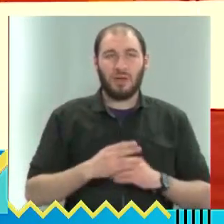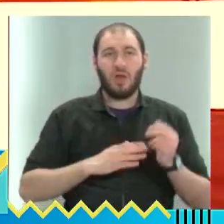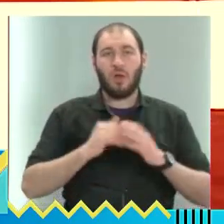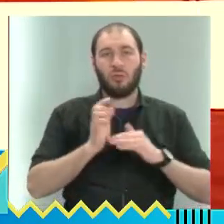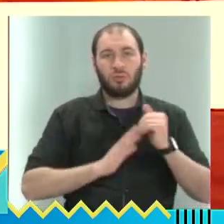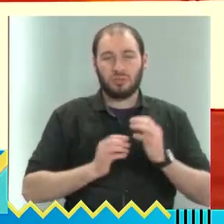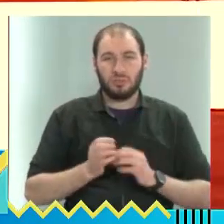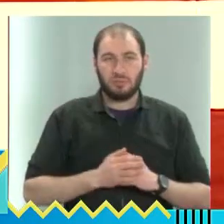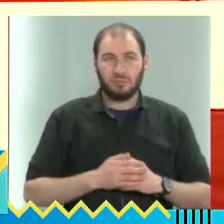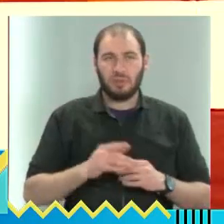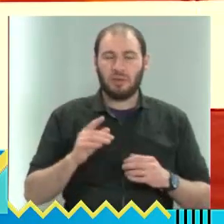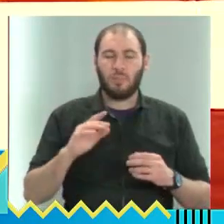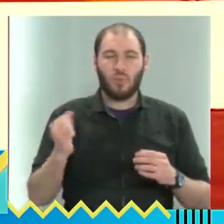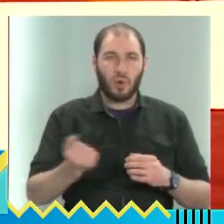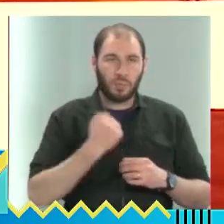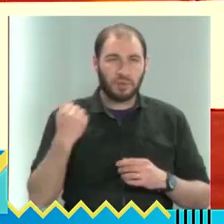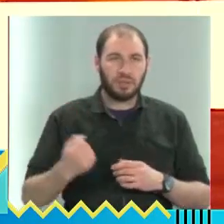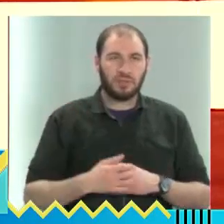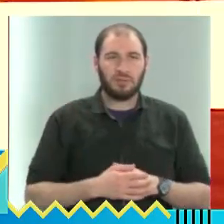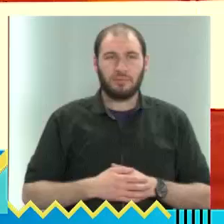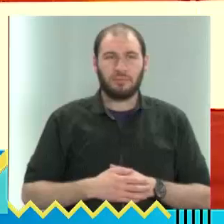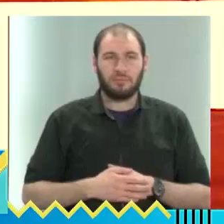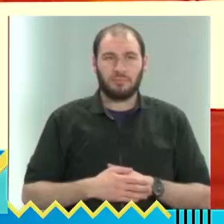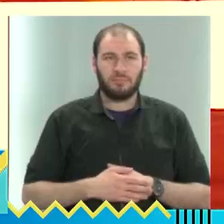obras paradigmáticas que han ido